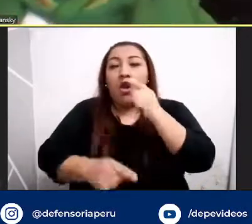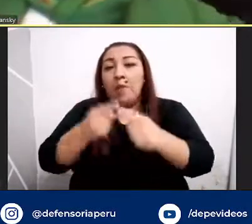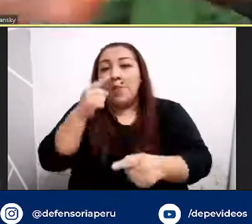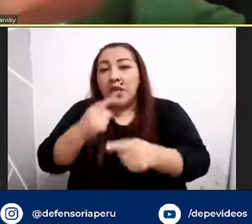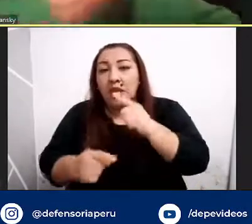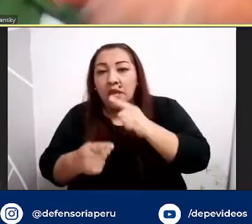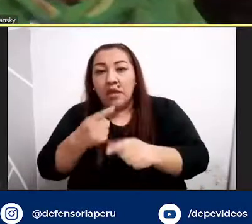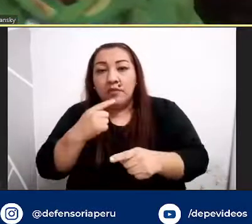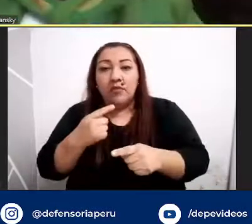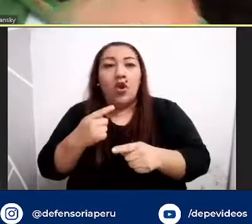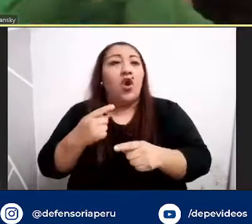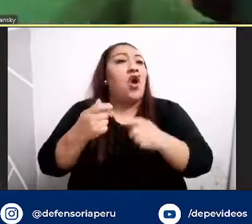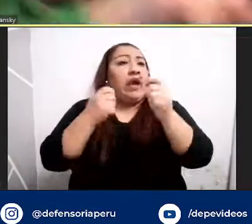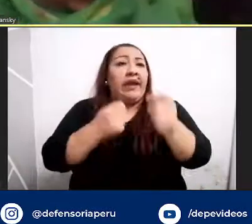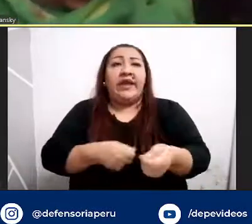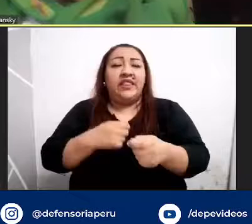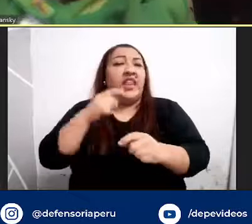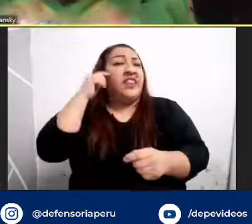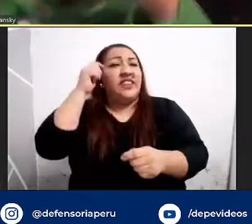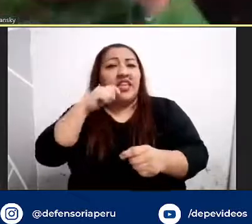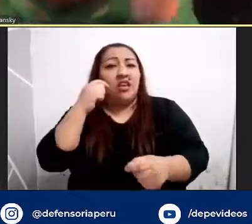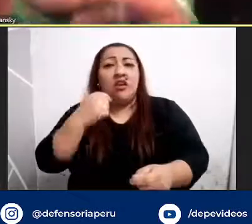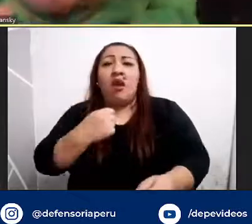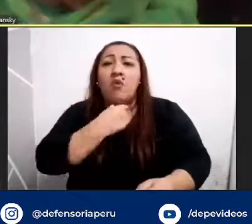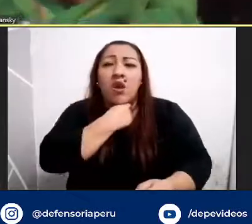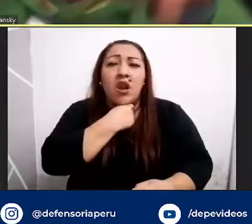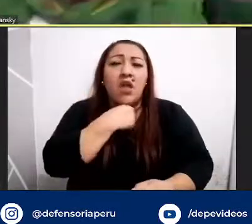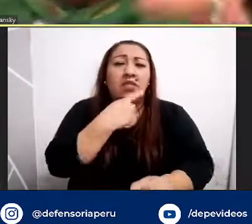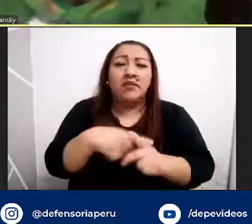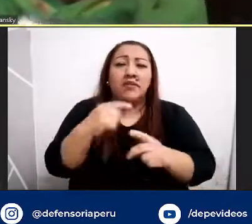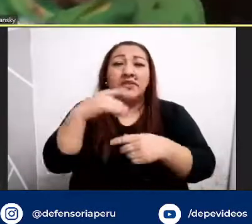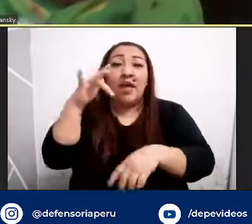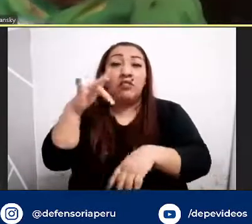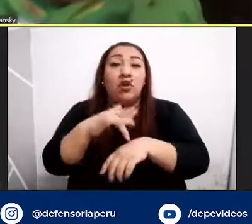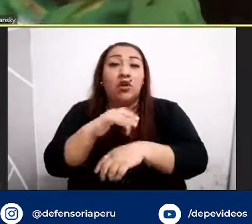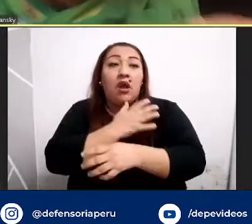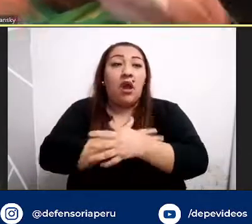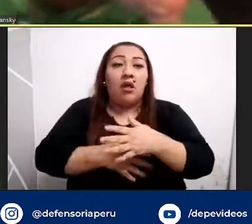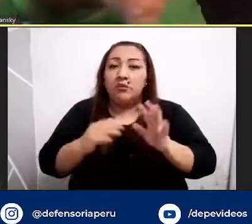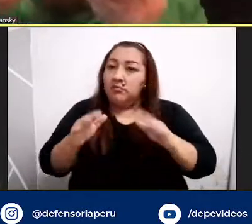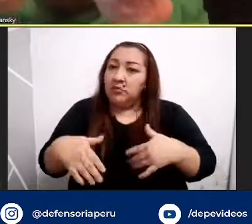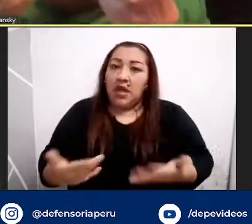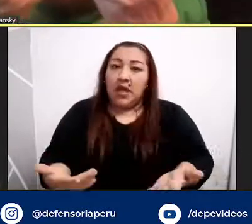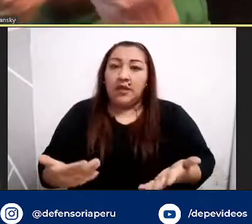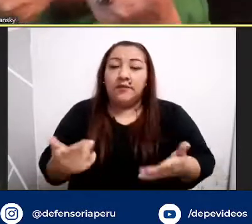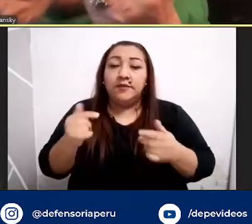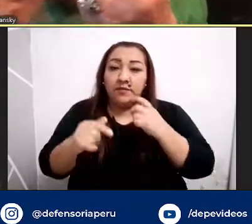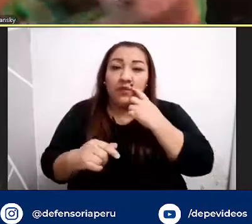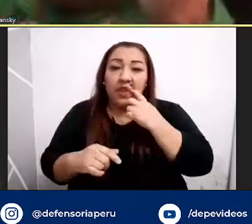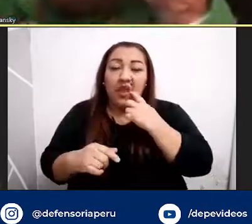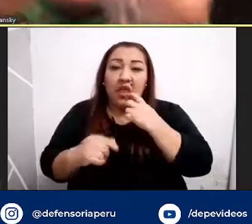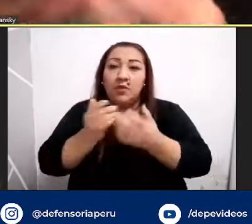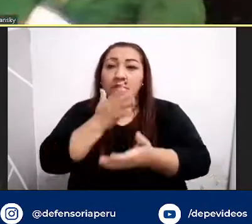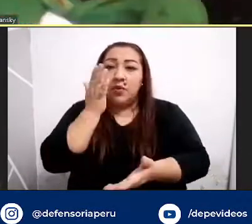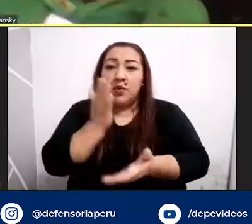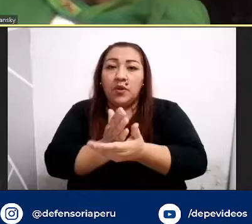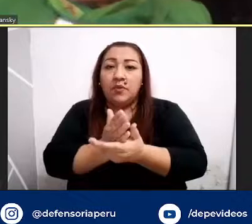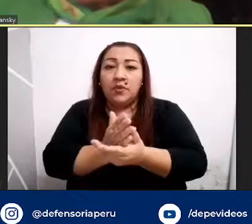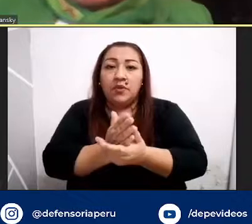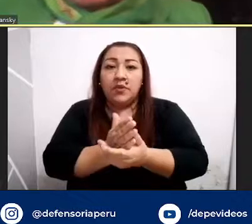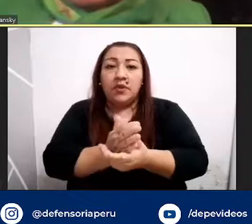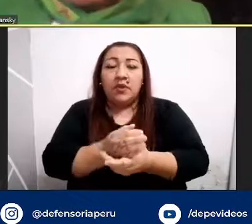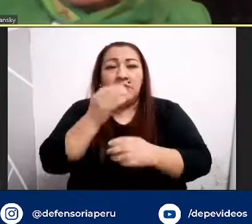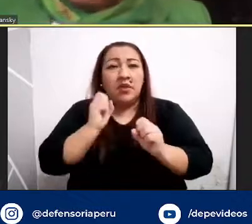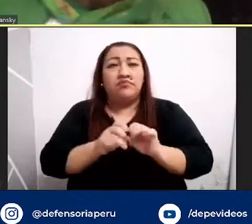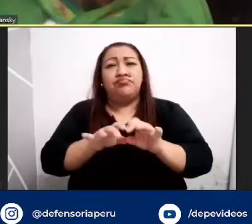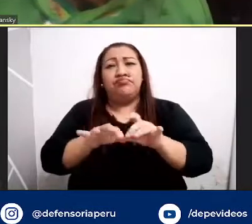el jardinero, por el tío, por el abuelo. Tocadas, etcétera, etcétera. Entonces, este es un problema endémico que